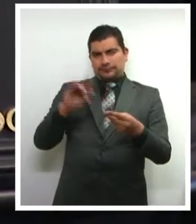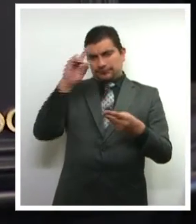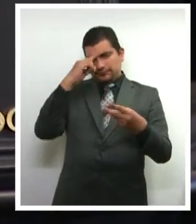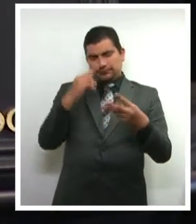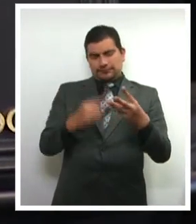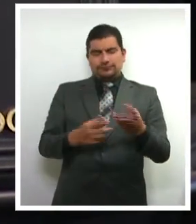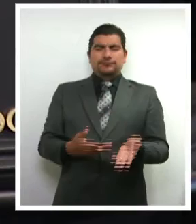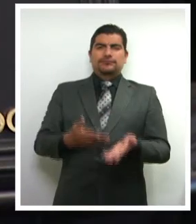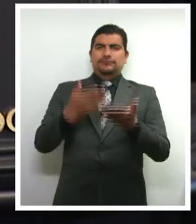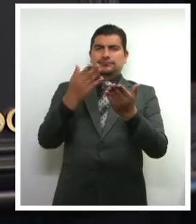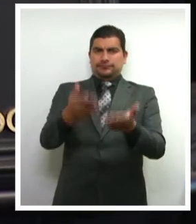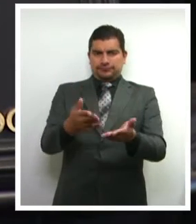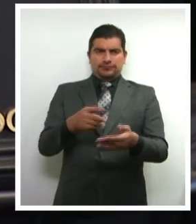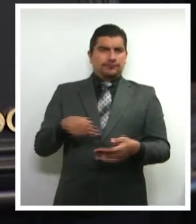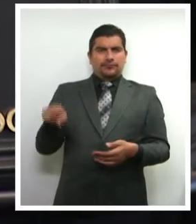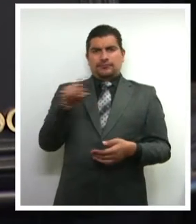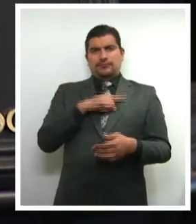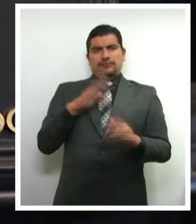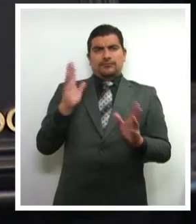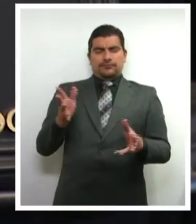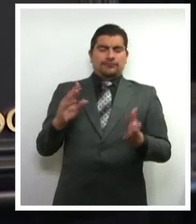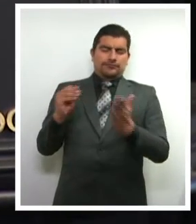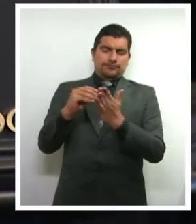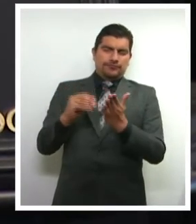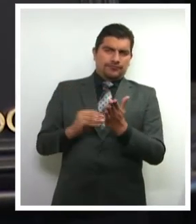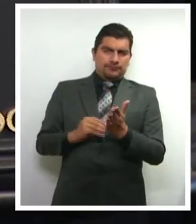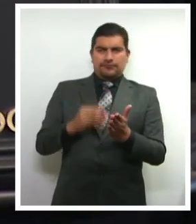con la iniciativa que ellos ya ingresaron.